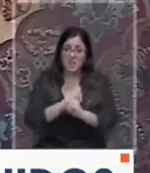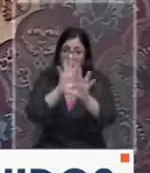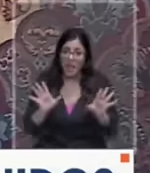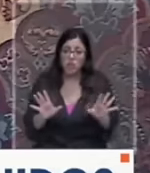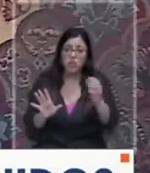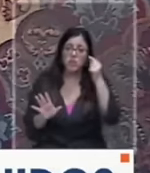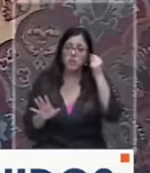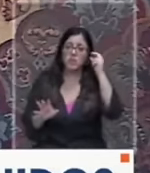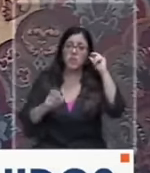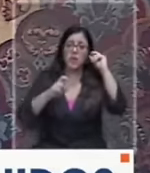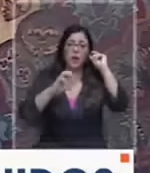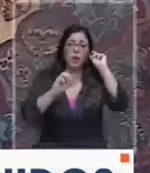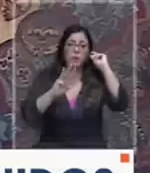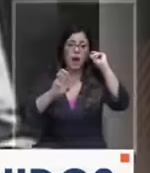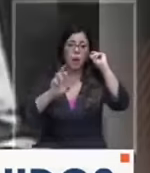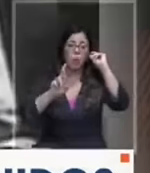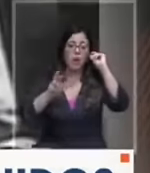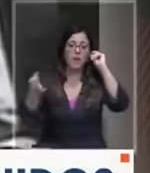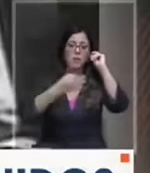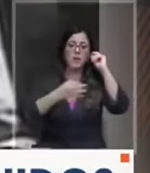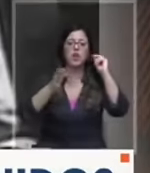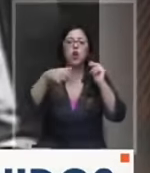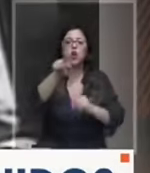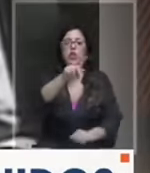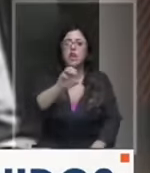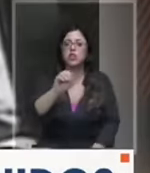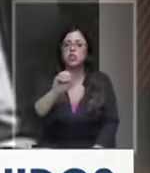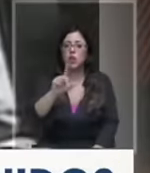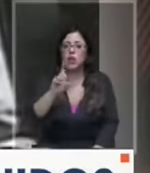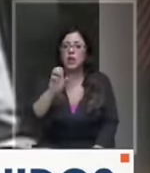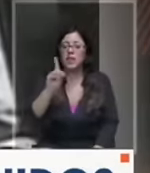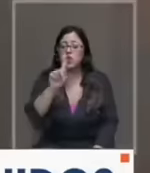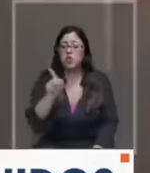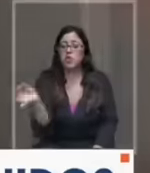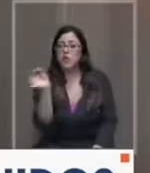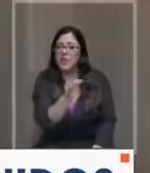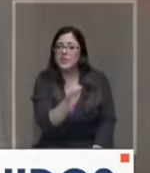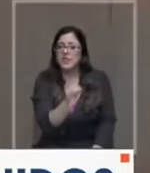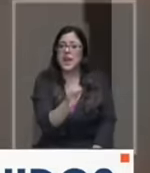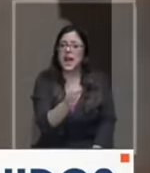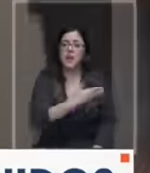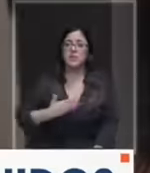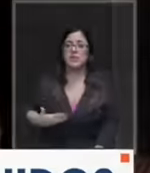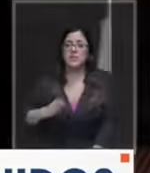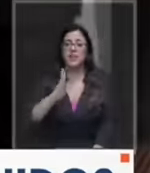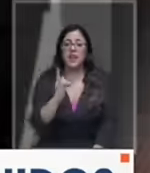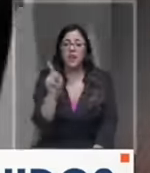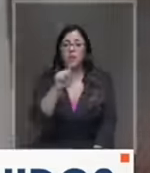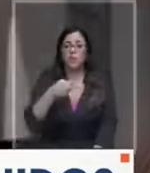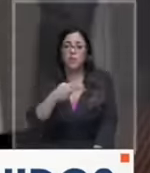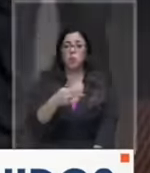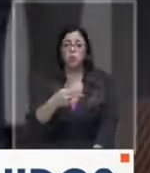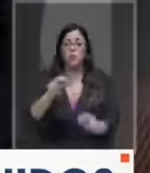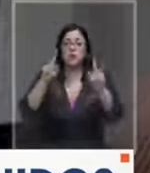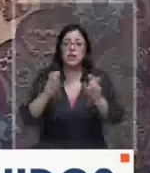col Me dijo Mira soledad yo no le voy a recomendar al presidente bu que mande el tratado de libre comercio